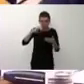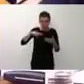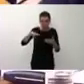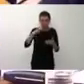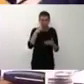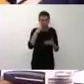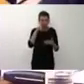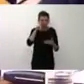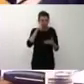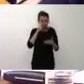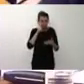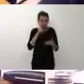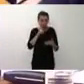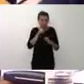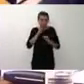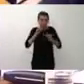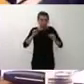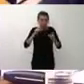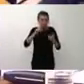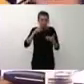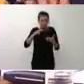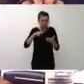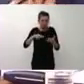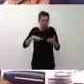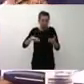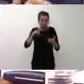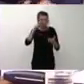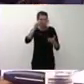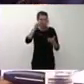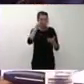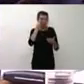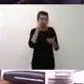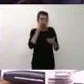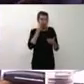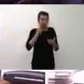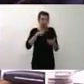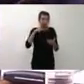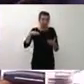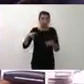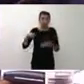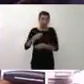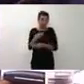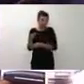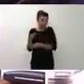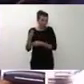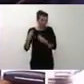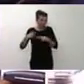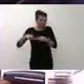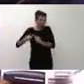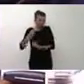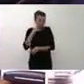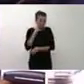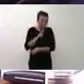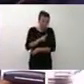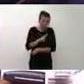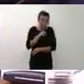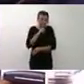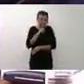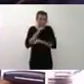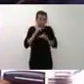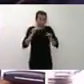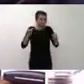que le recorrían sus mejillas, y todos mirábamos sin decir nada, porque ese era el momento.